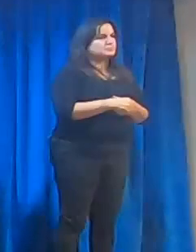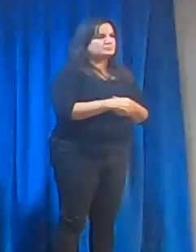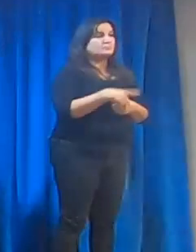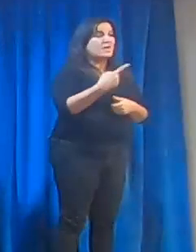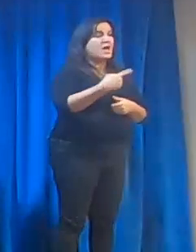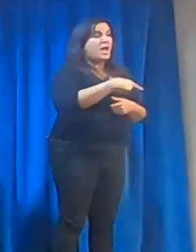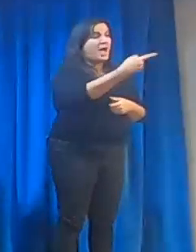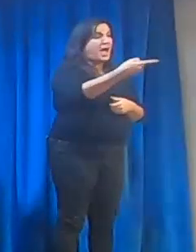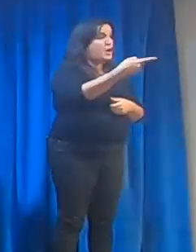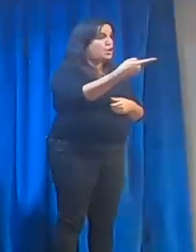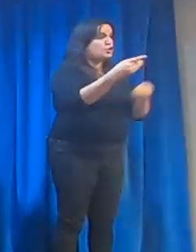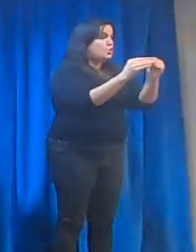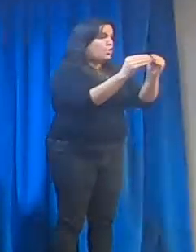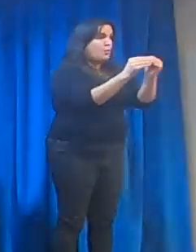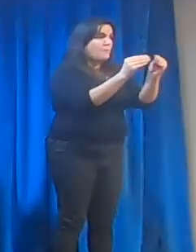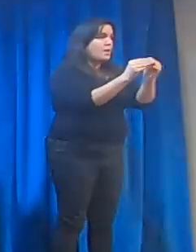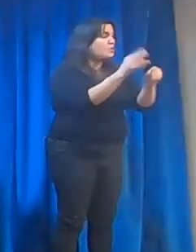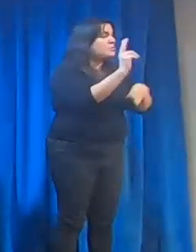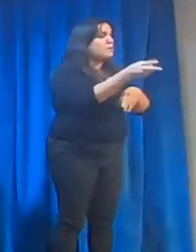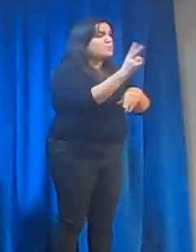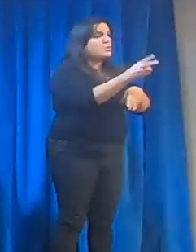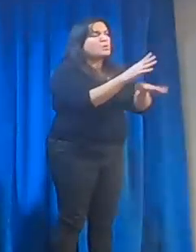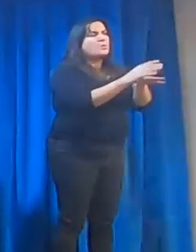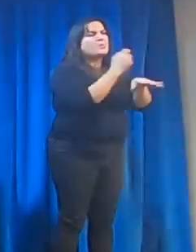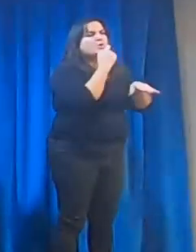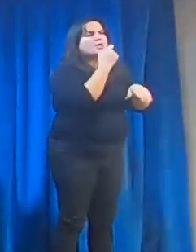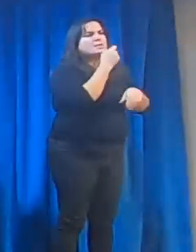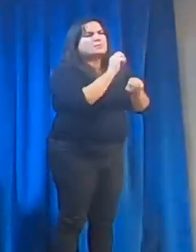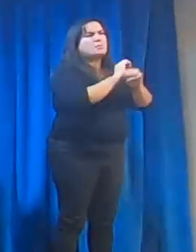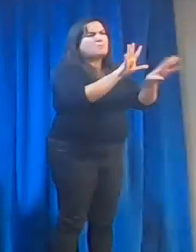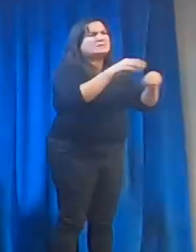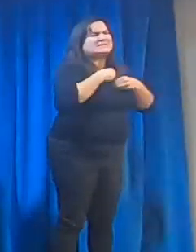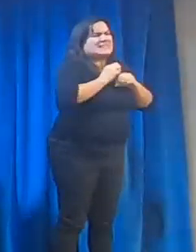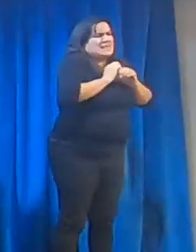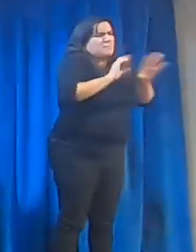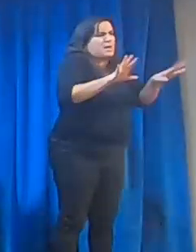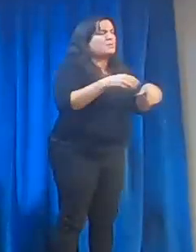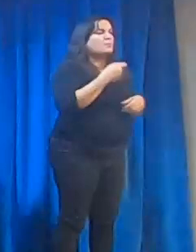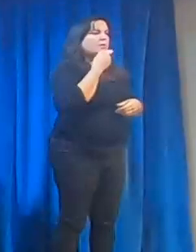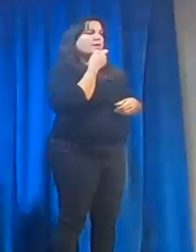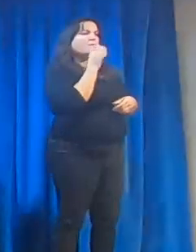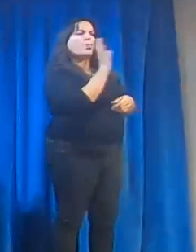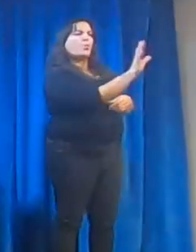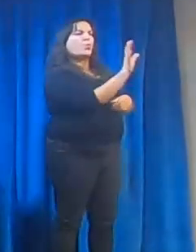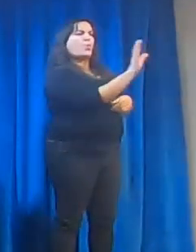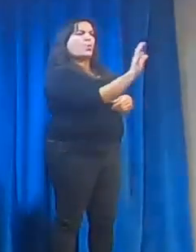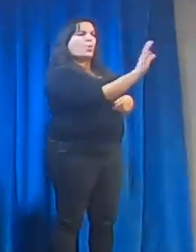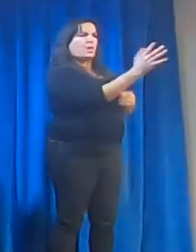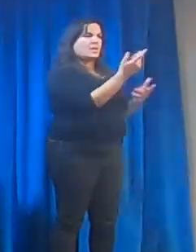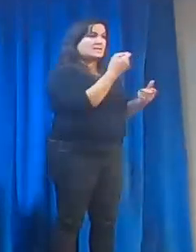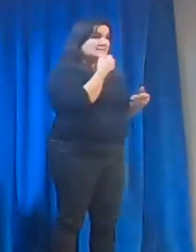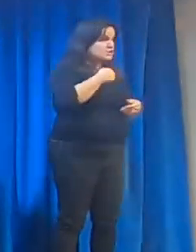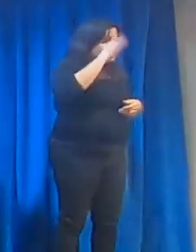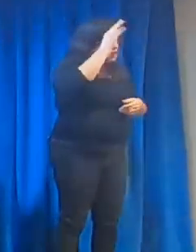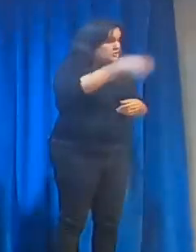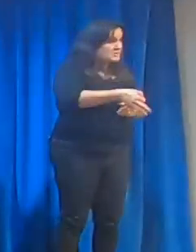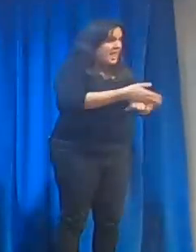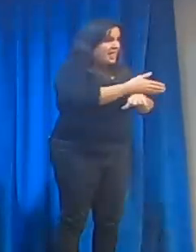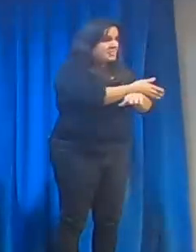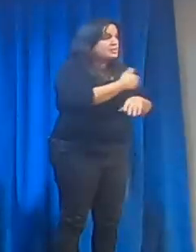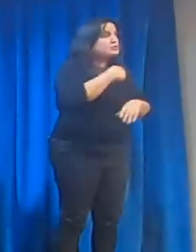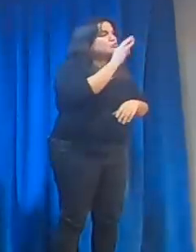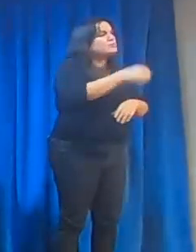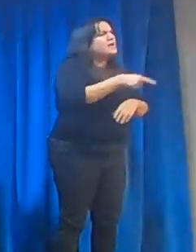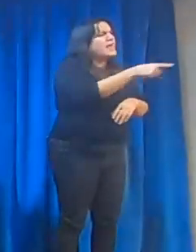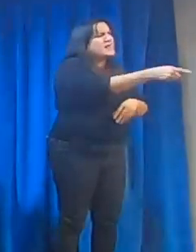al otro. Hacerle mal al otro es la burla. Le explicamos que la burla es eso que le digo al otro sabiendo de antemano que al